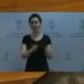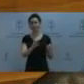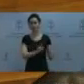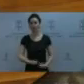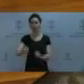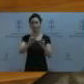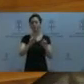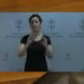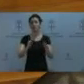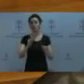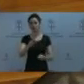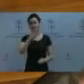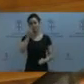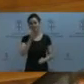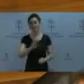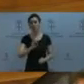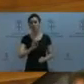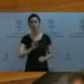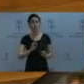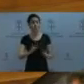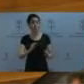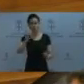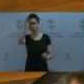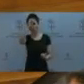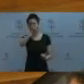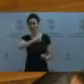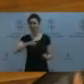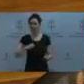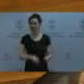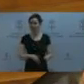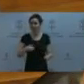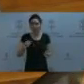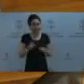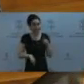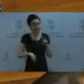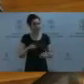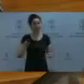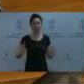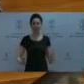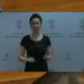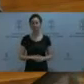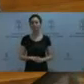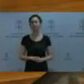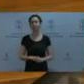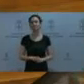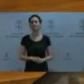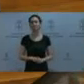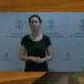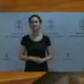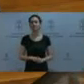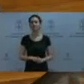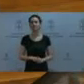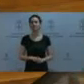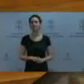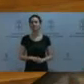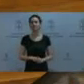intereses generales con el mayor convencimiento.